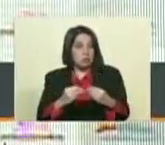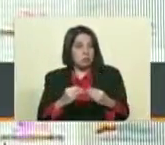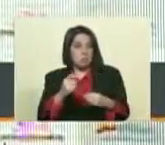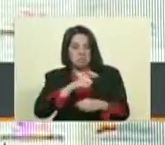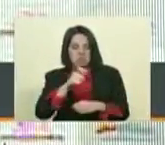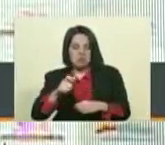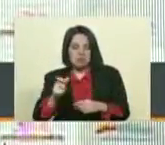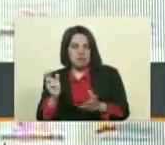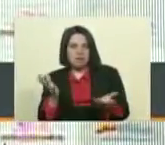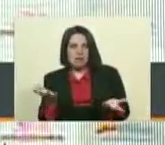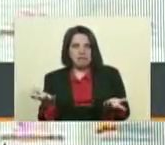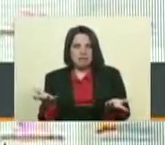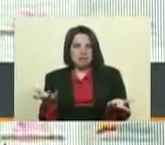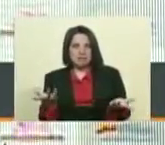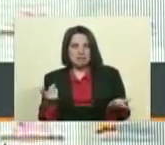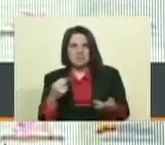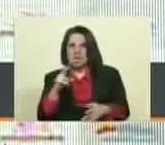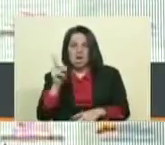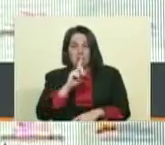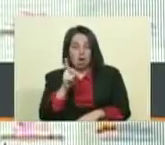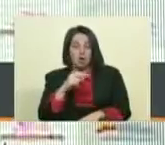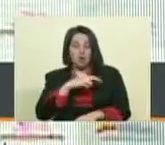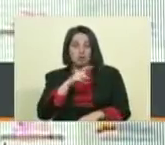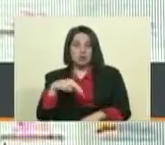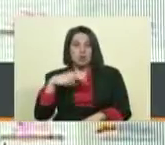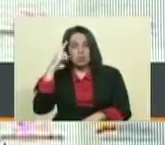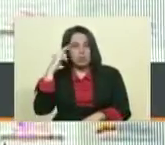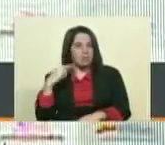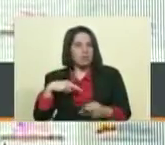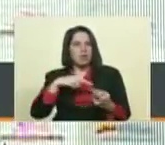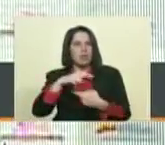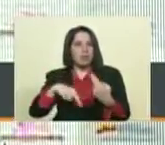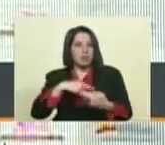ni hieda. No, nosotros somos bolivarianos,